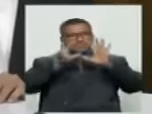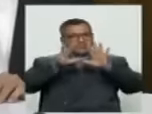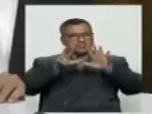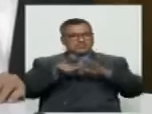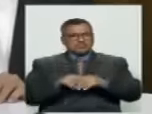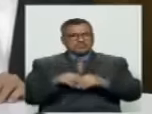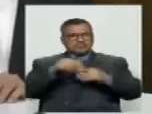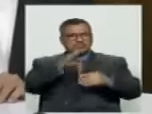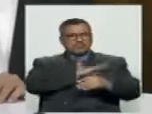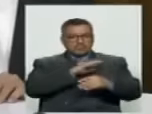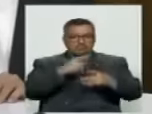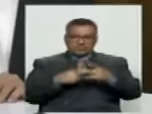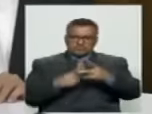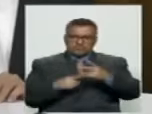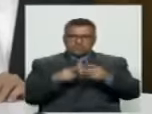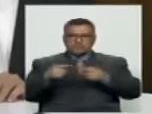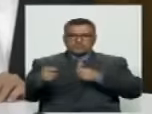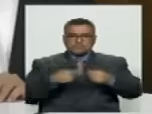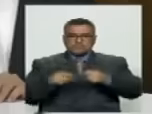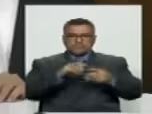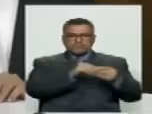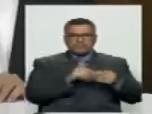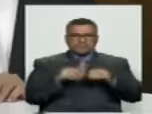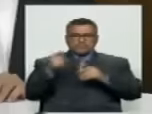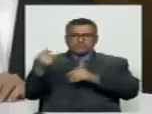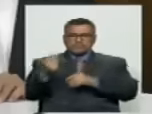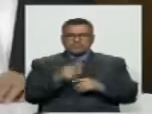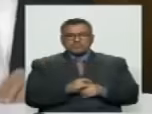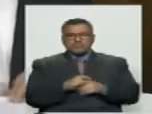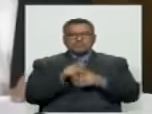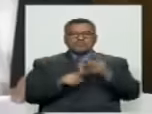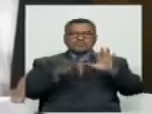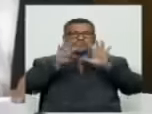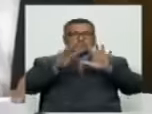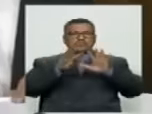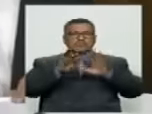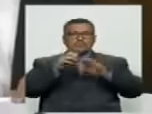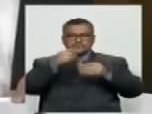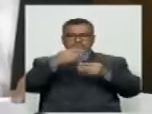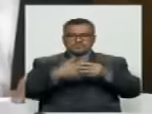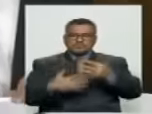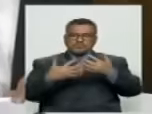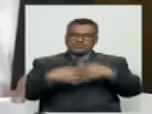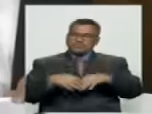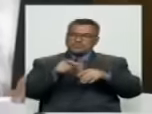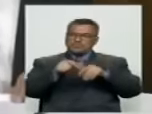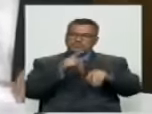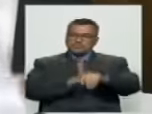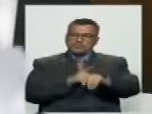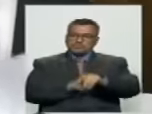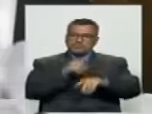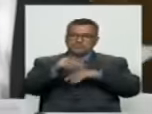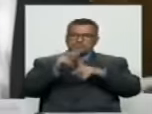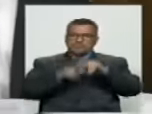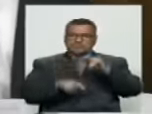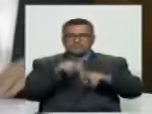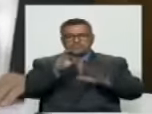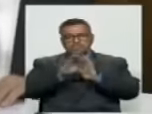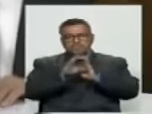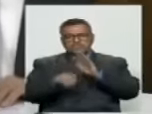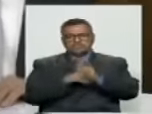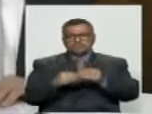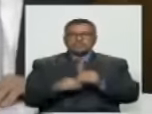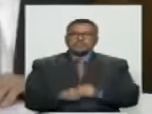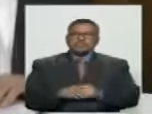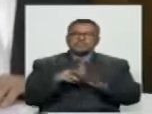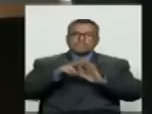El patrimonio y régimen de administración de los recursos. 9. Inventario de bienes al momento de constituirse.